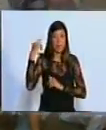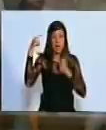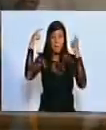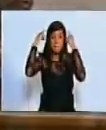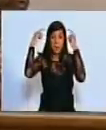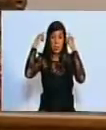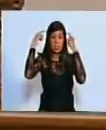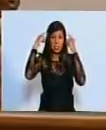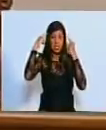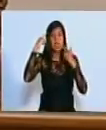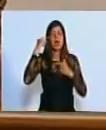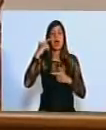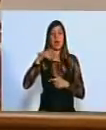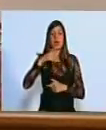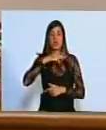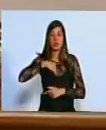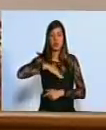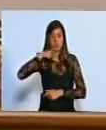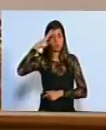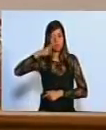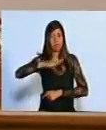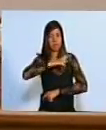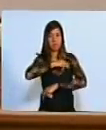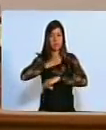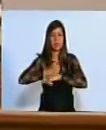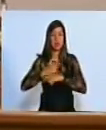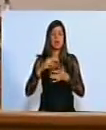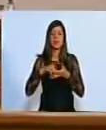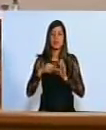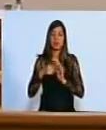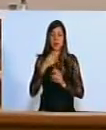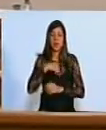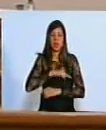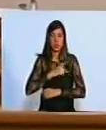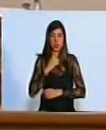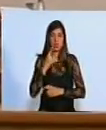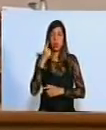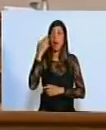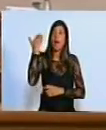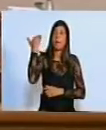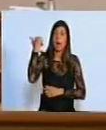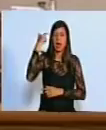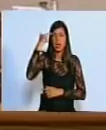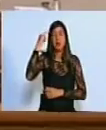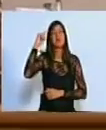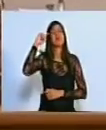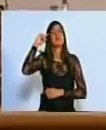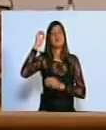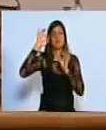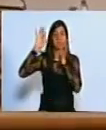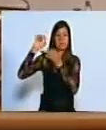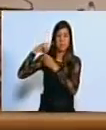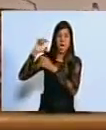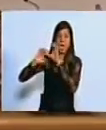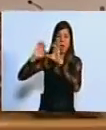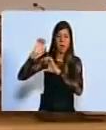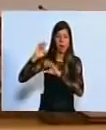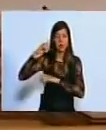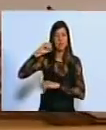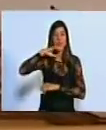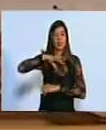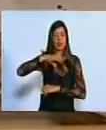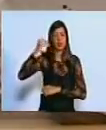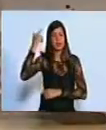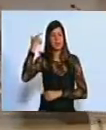memoria. Con nuestro comandante Chávez retomamos la posibilidad de cuestionar el pasado y erigir propios y nuevos referentes